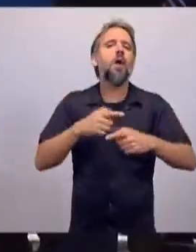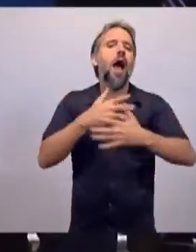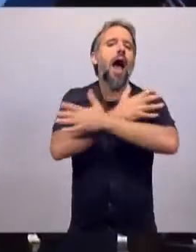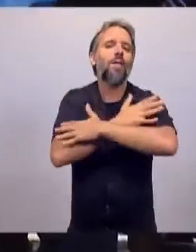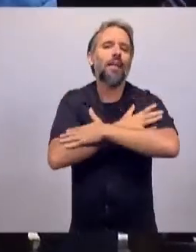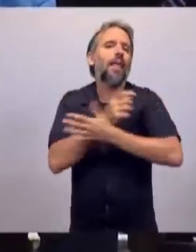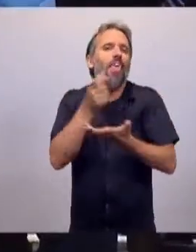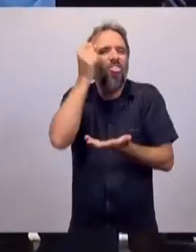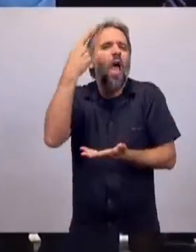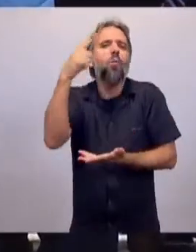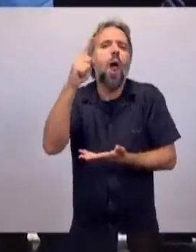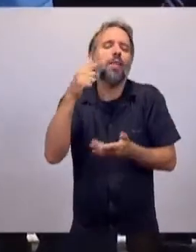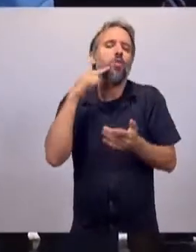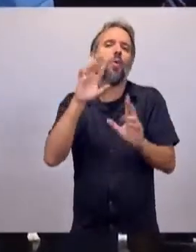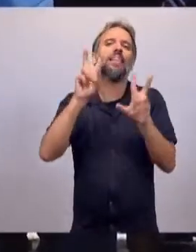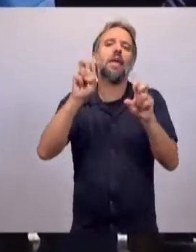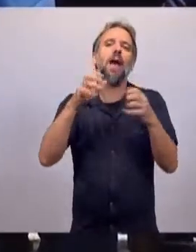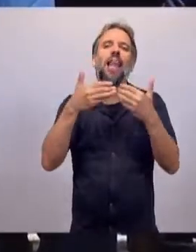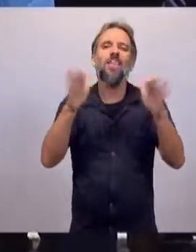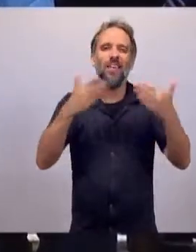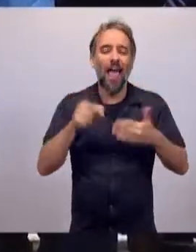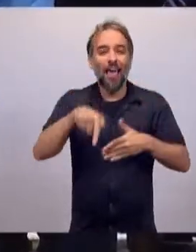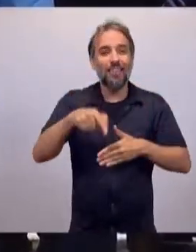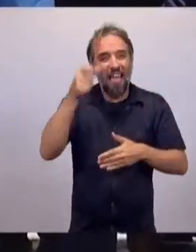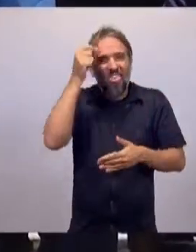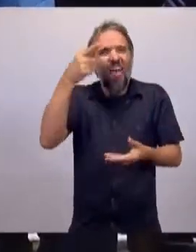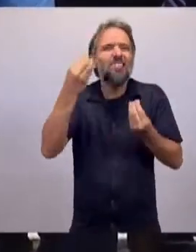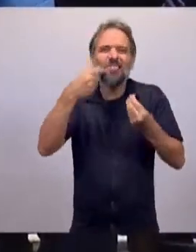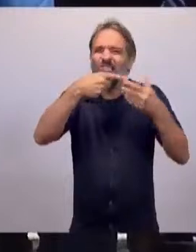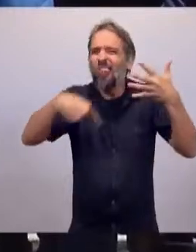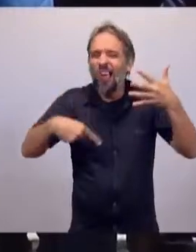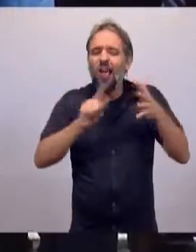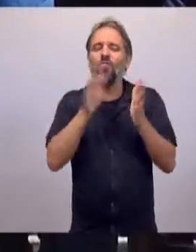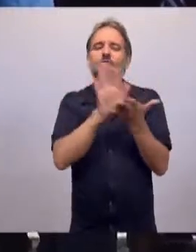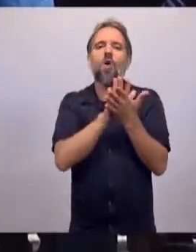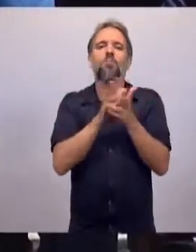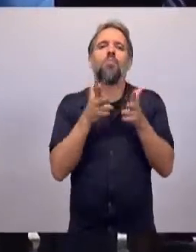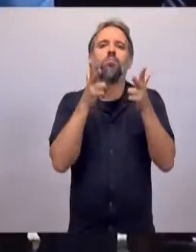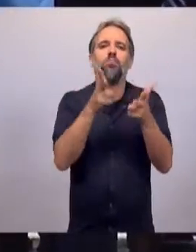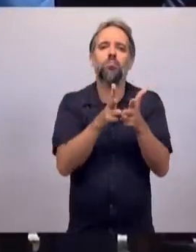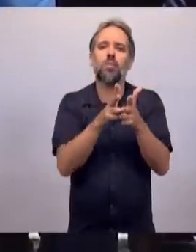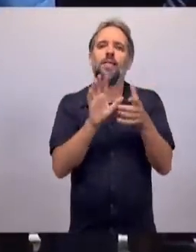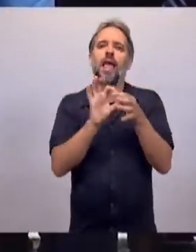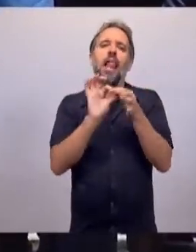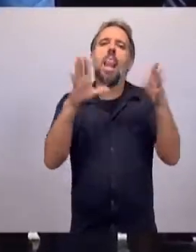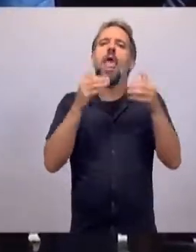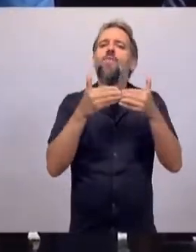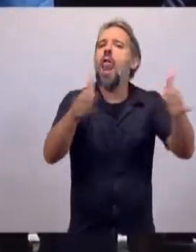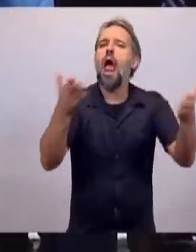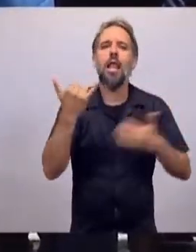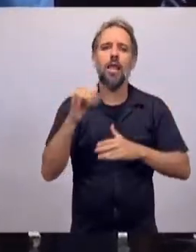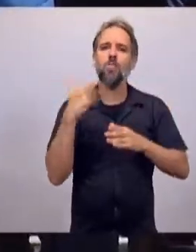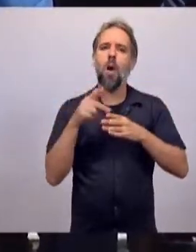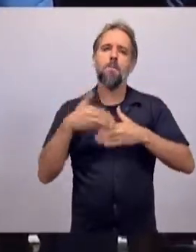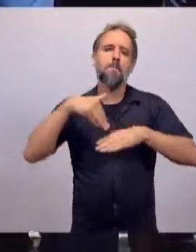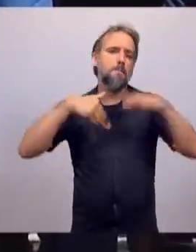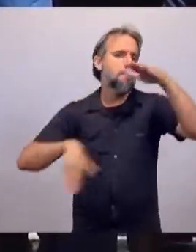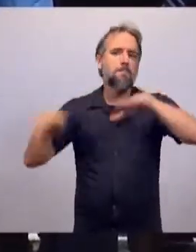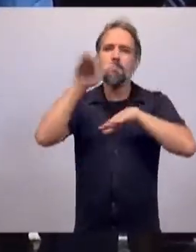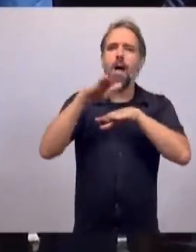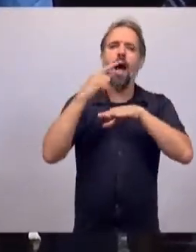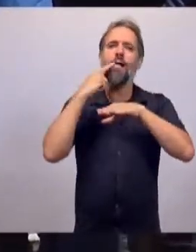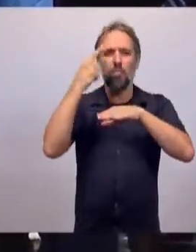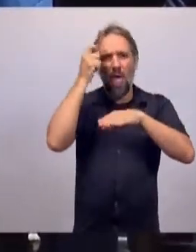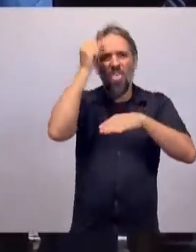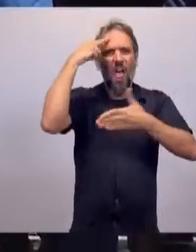de la libertad, esas ideas que se resumen en la definición del liberalismo de nuestro máximo prócer de